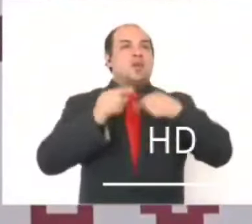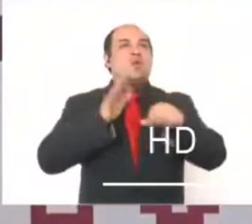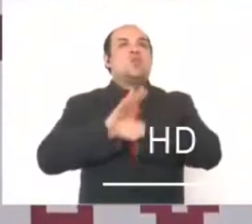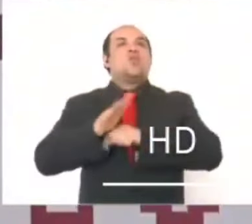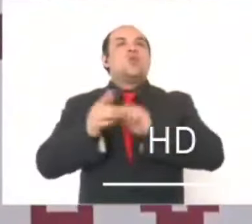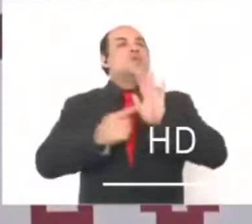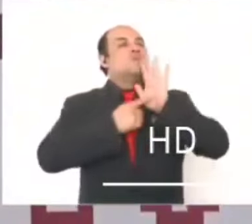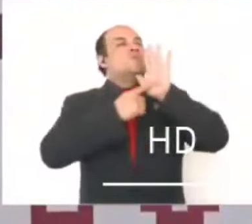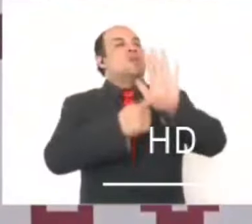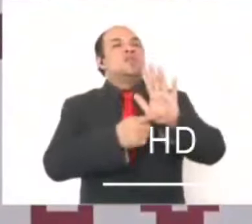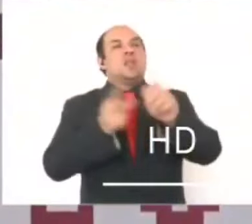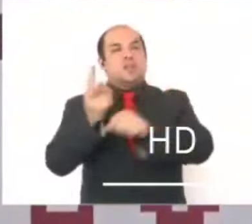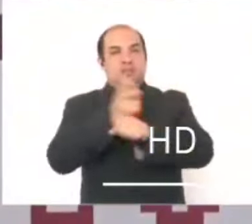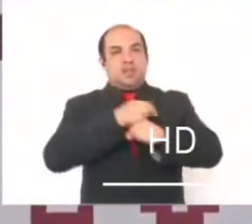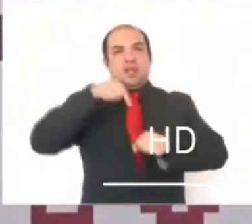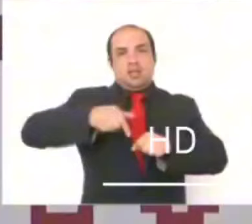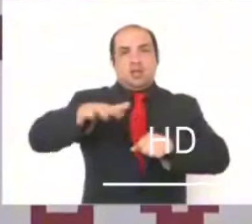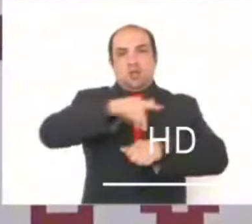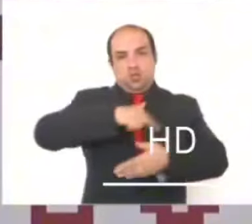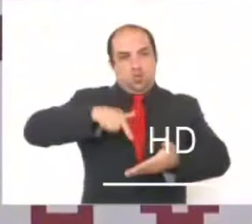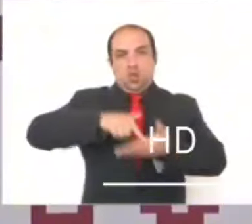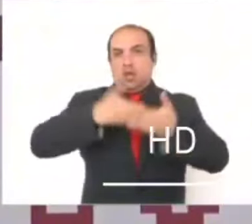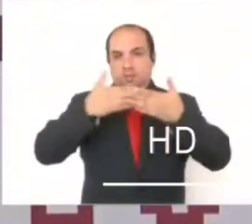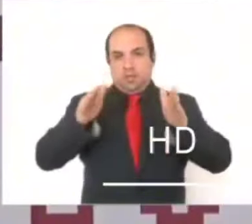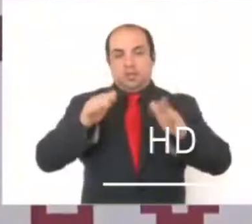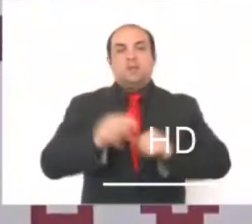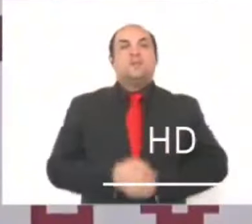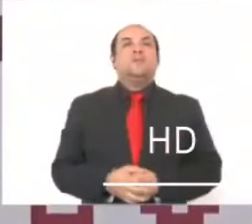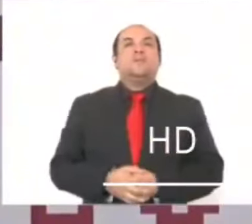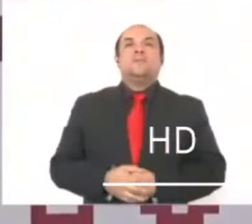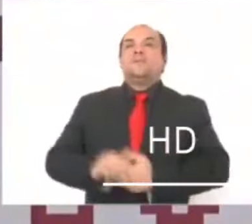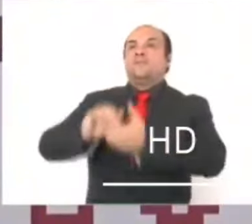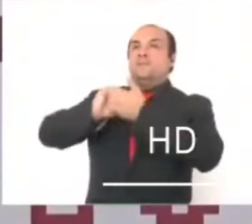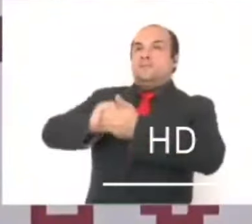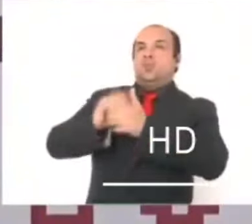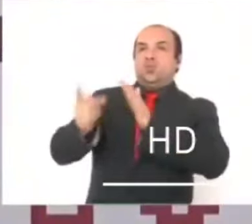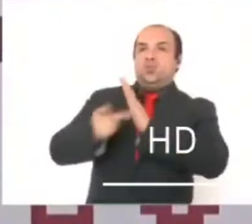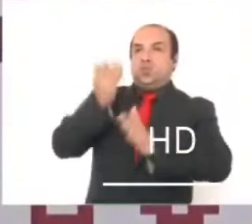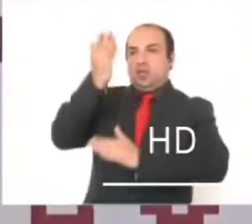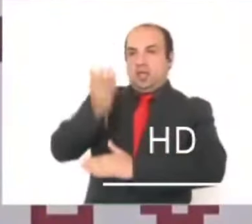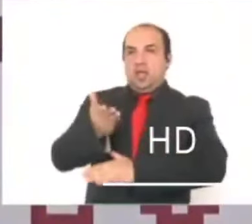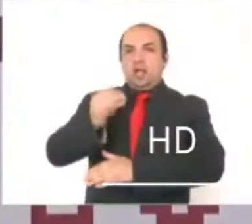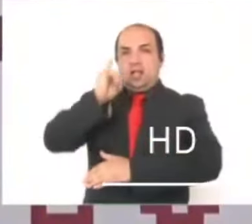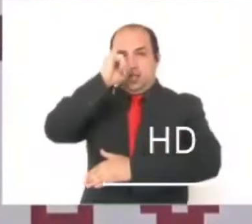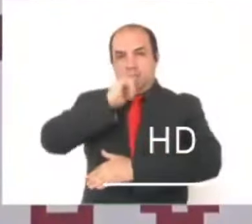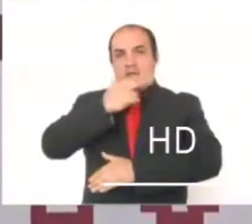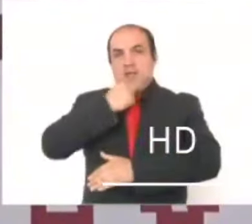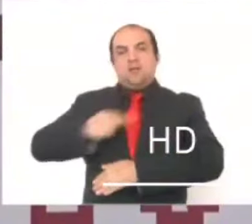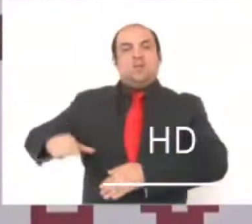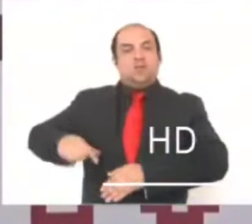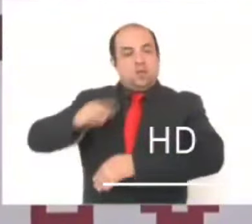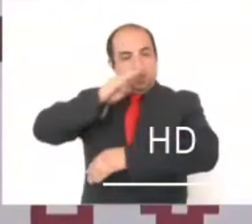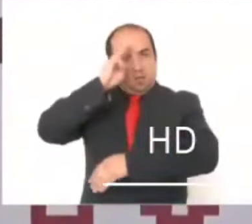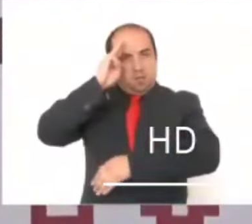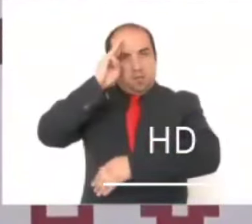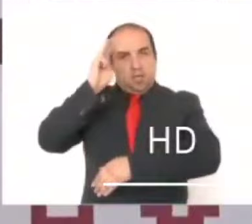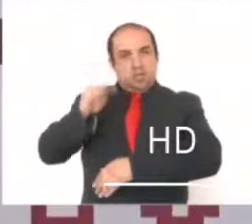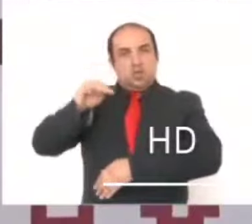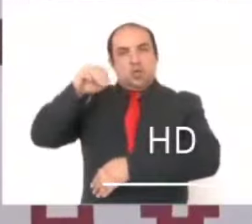ya es un espacio abierto. Quiero saludar nuevamente al jefe de gobierno, al maestro Martí Batres